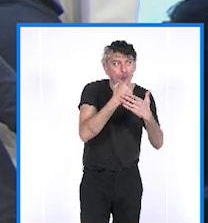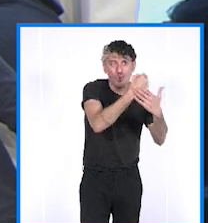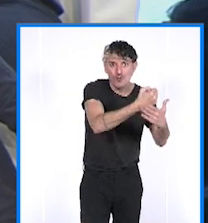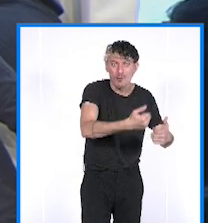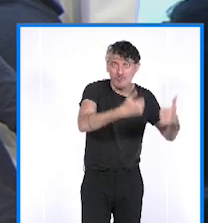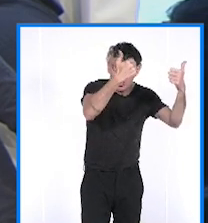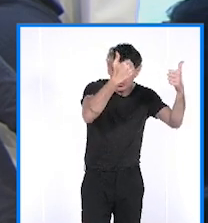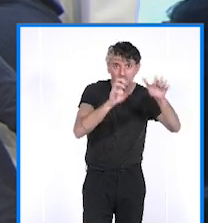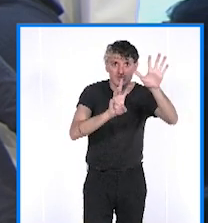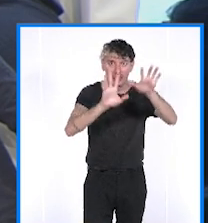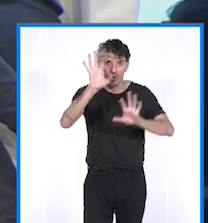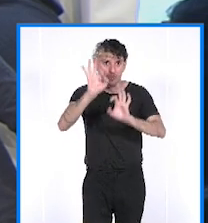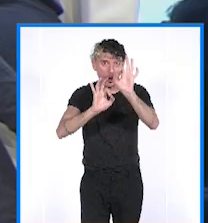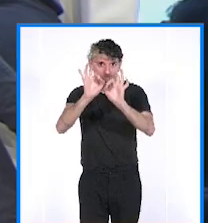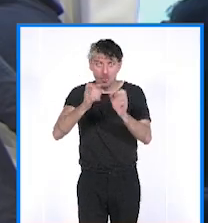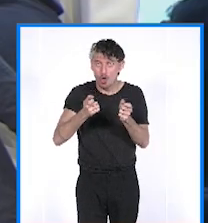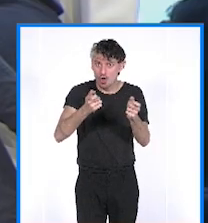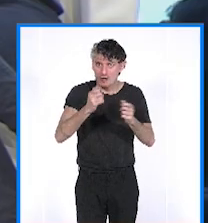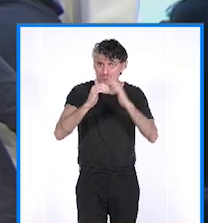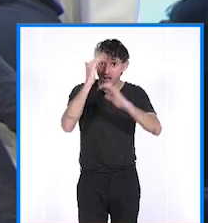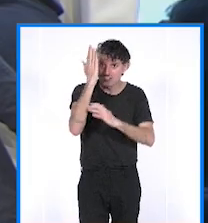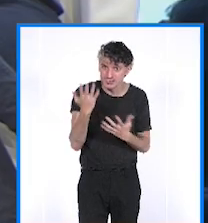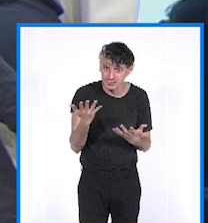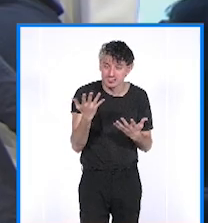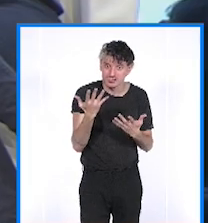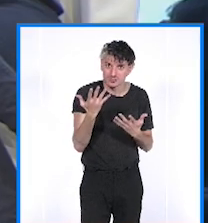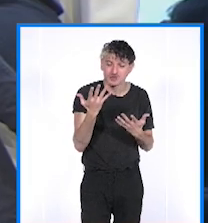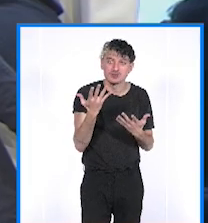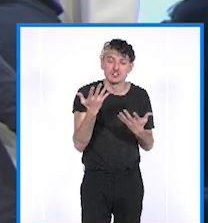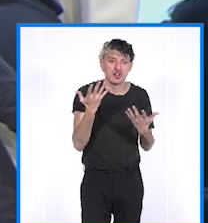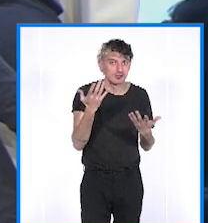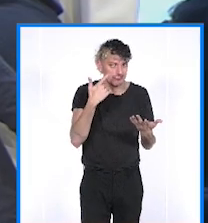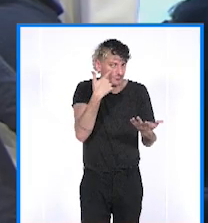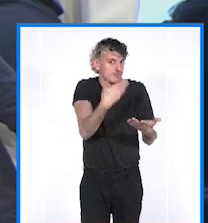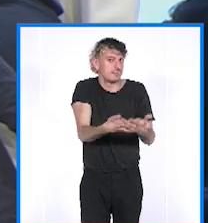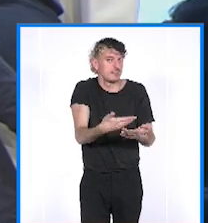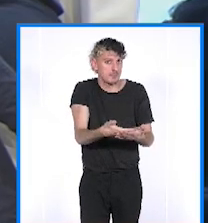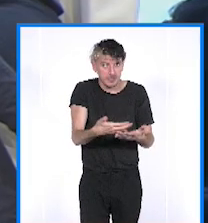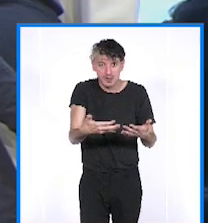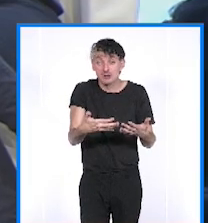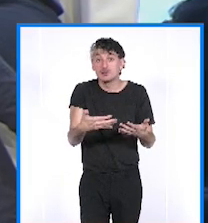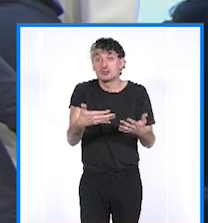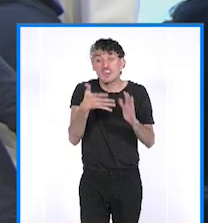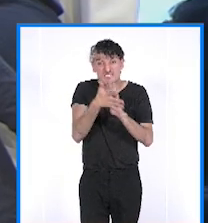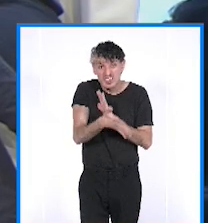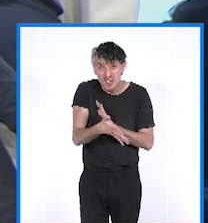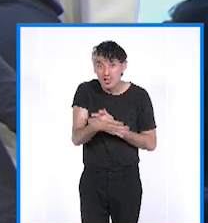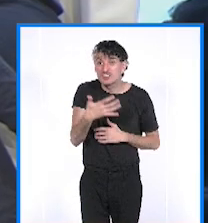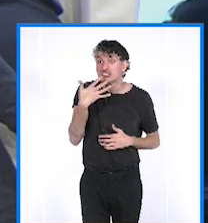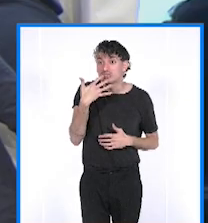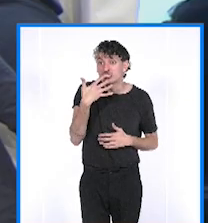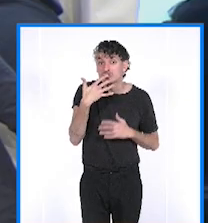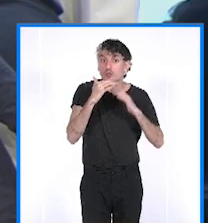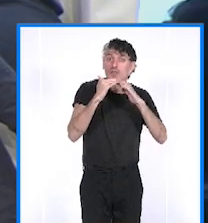Por del coste y con lo cual eso eh eh hay que verlo con lo cual no siempre el que si es